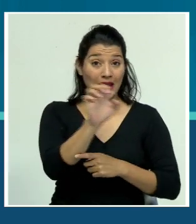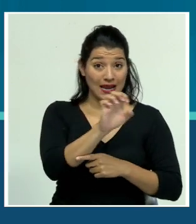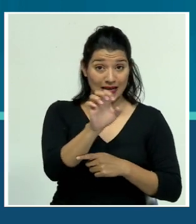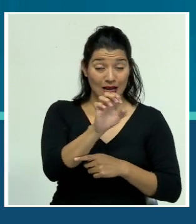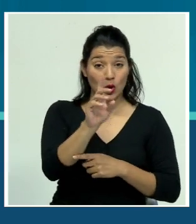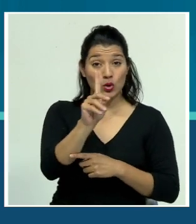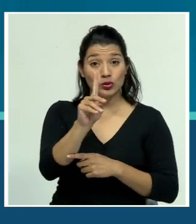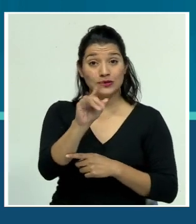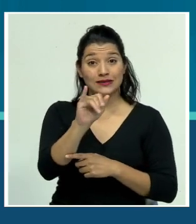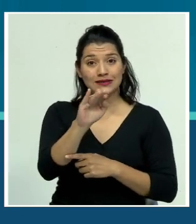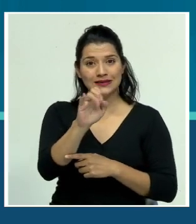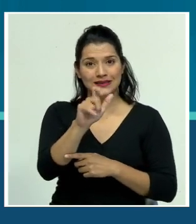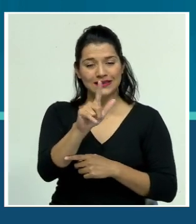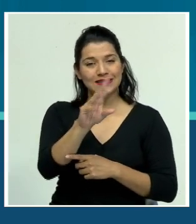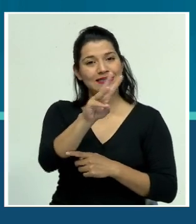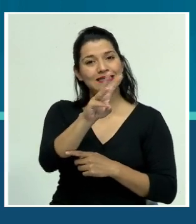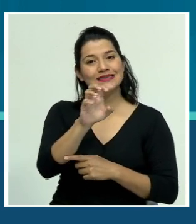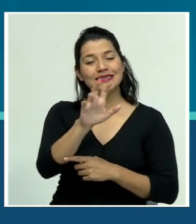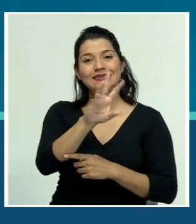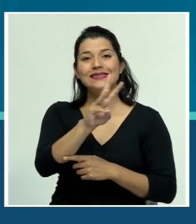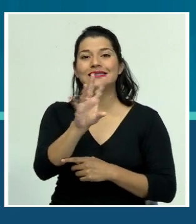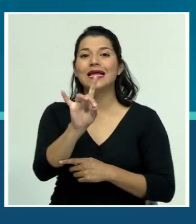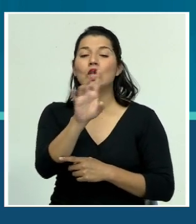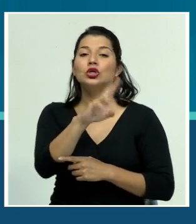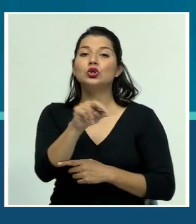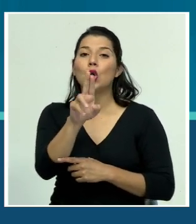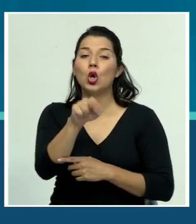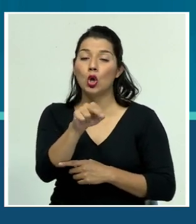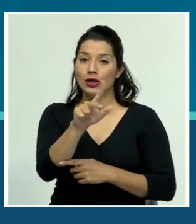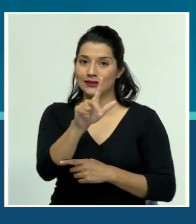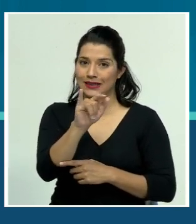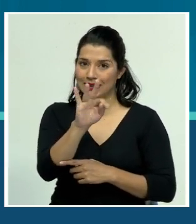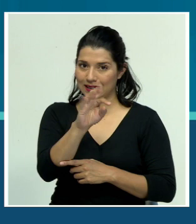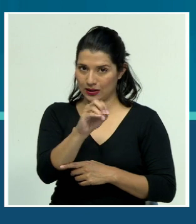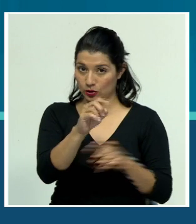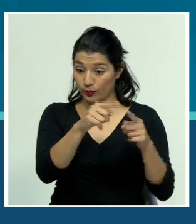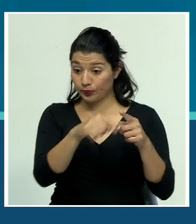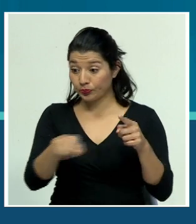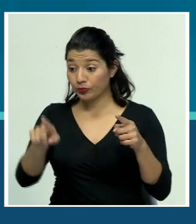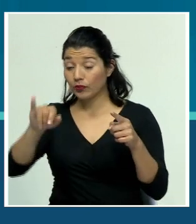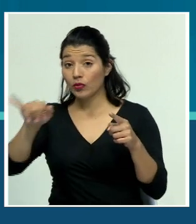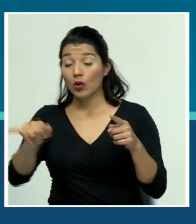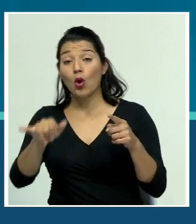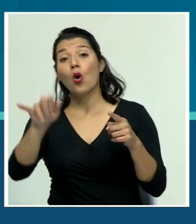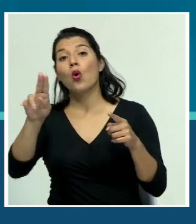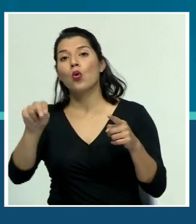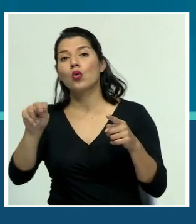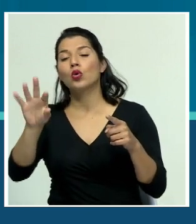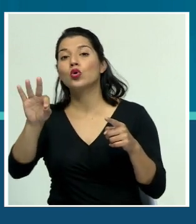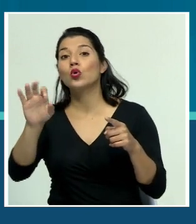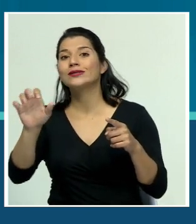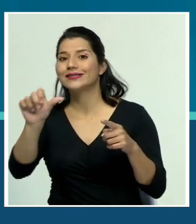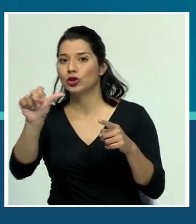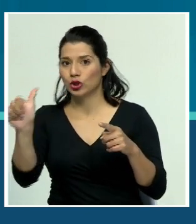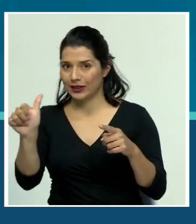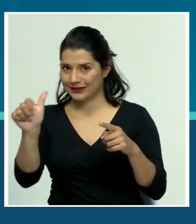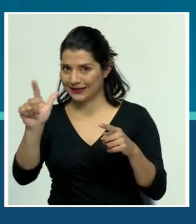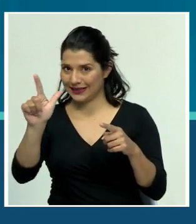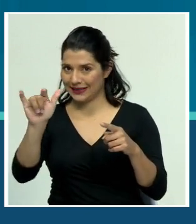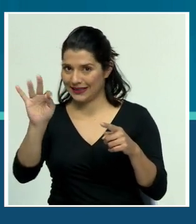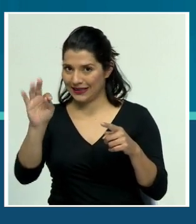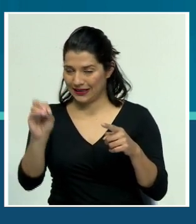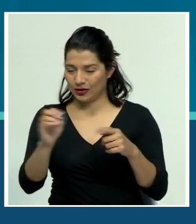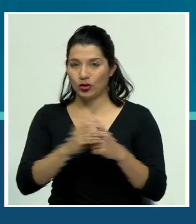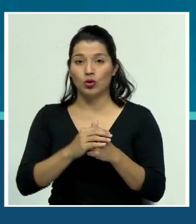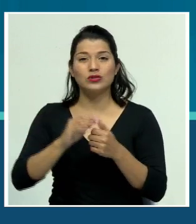el diésel costaba 668 colones el litro. Para junio se mantiene en 910 el litro,